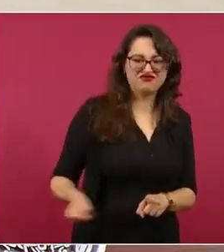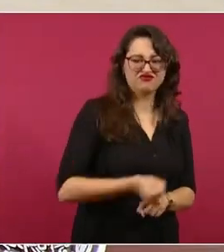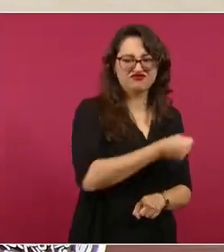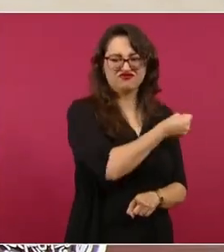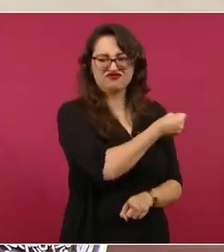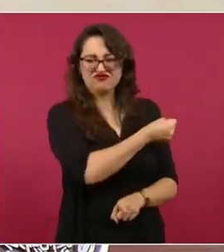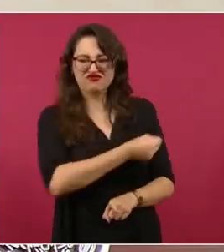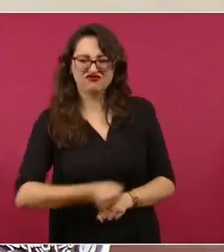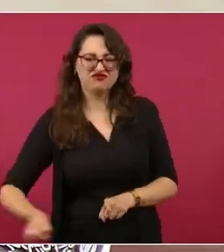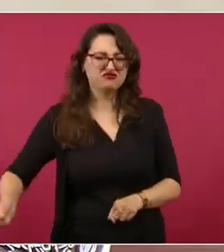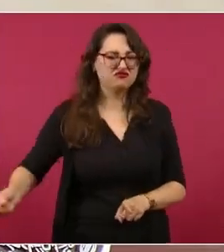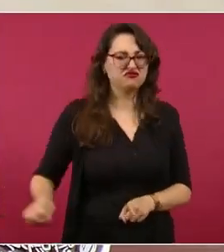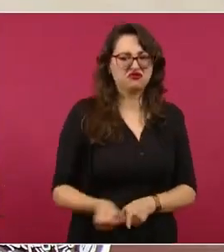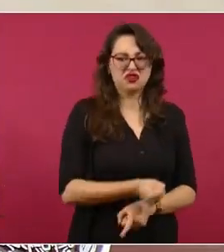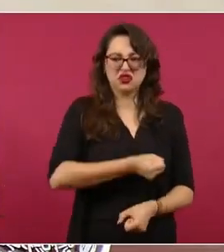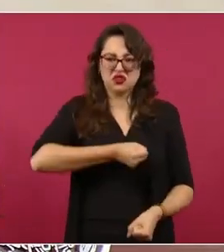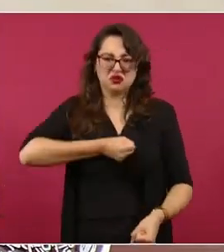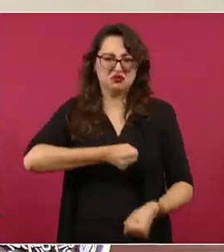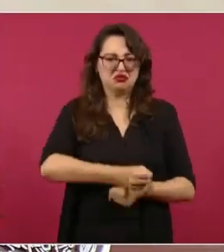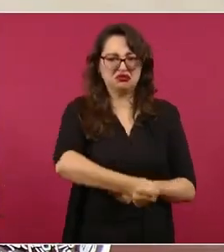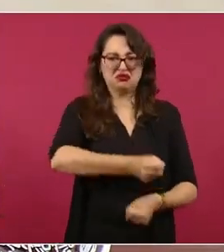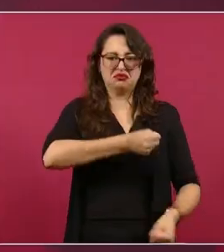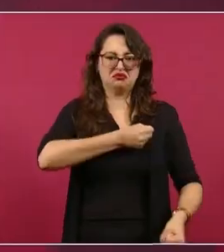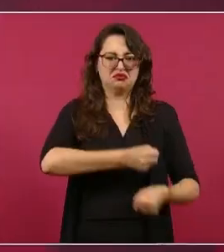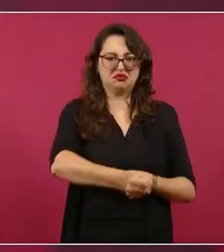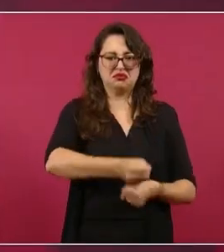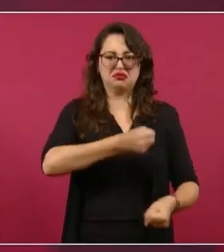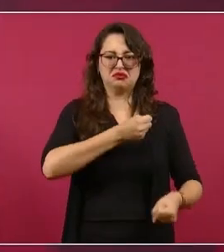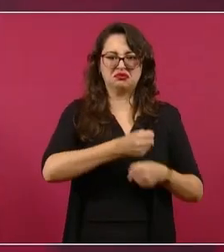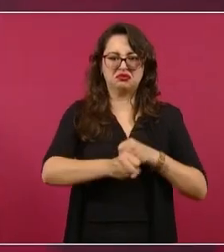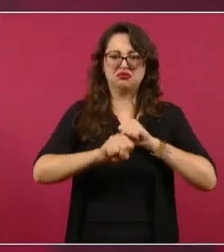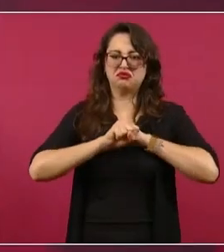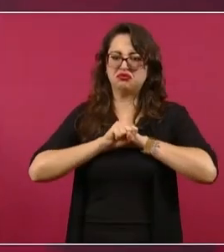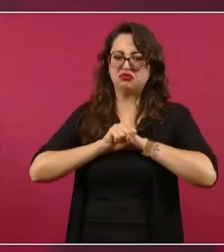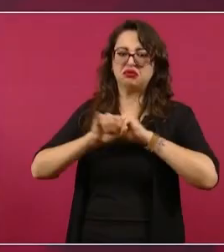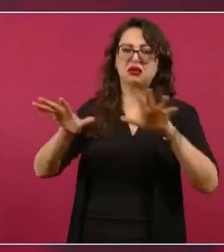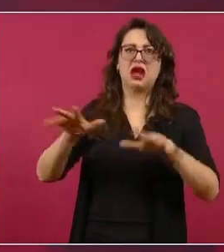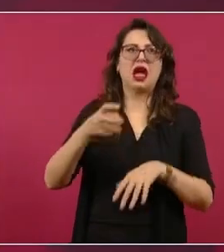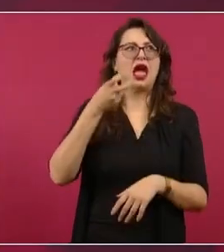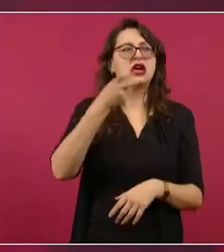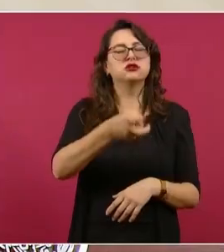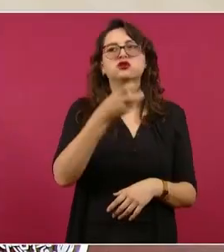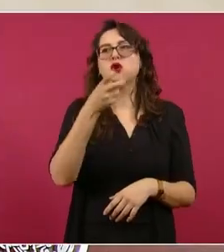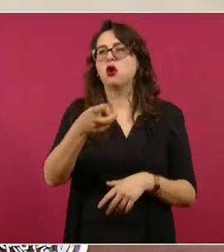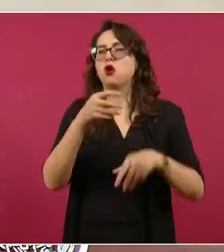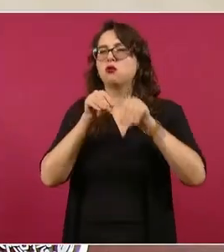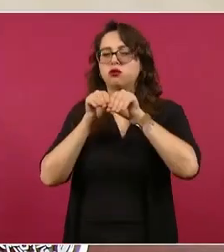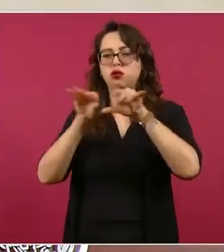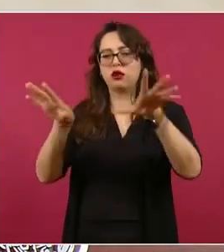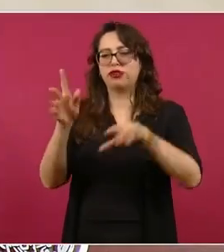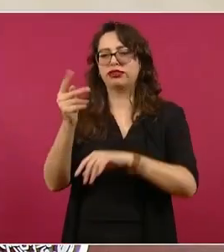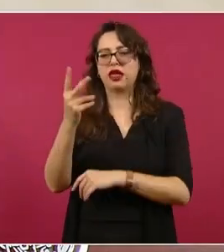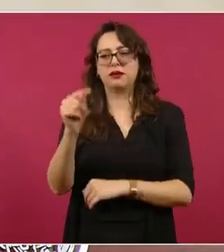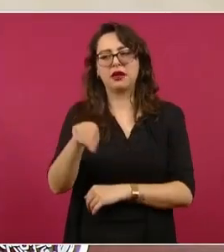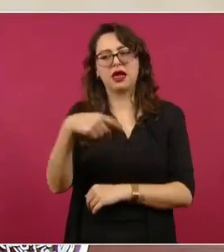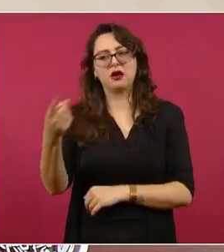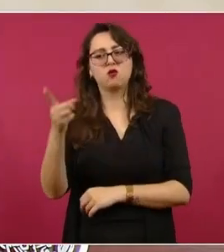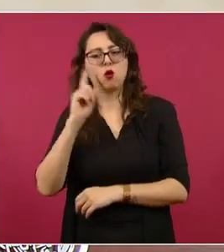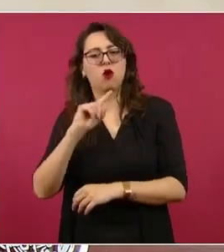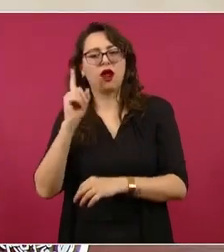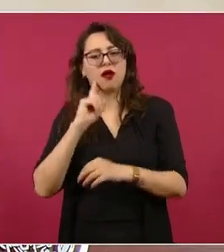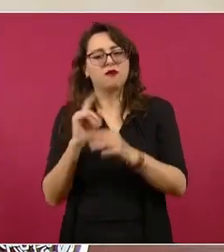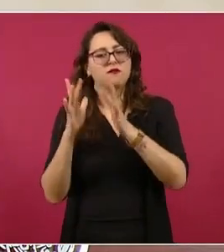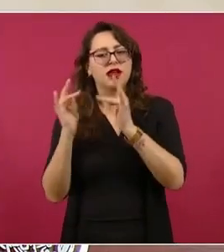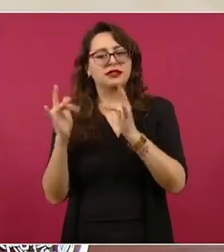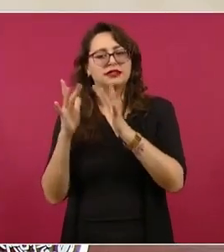a una persona. Bueno, esto fue por lo del montaje de la señora francesa,